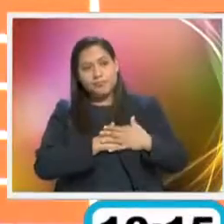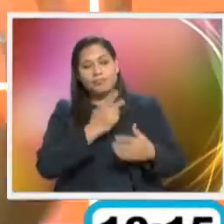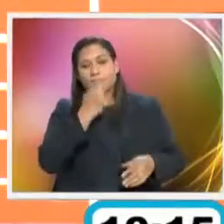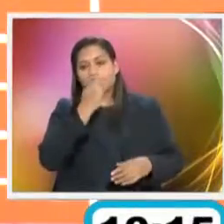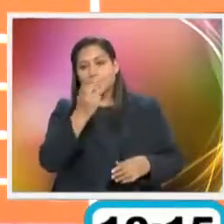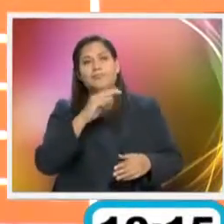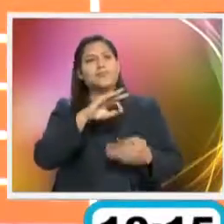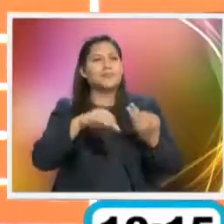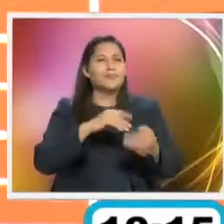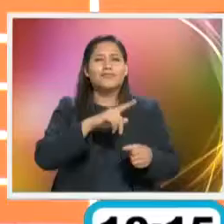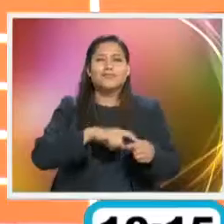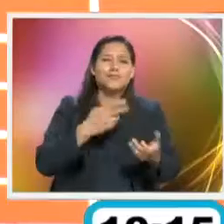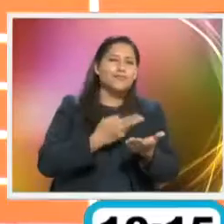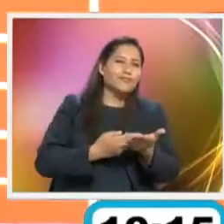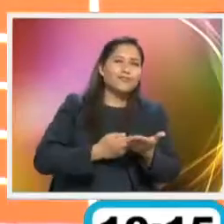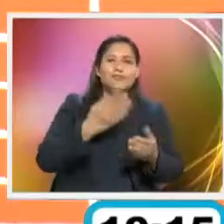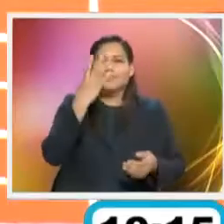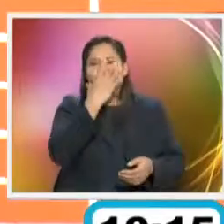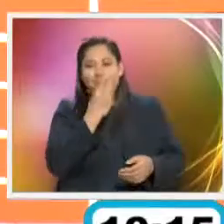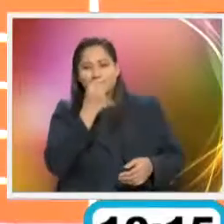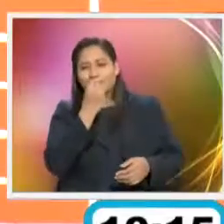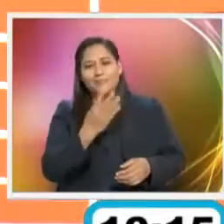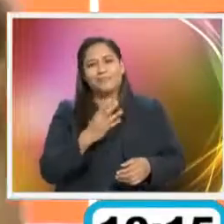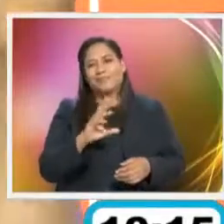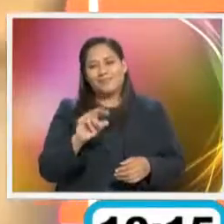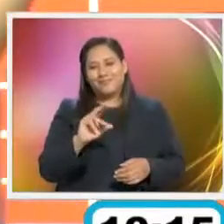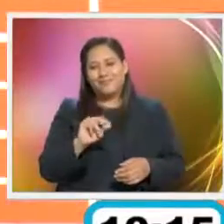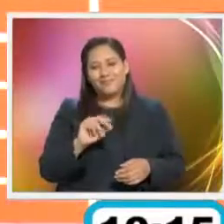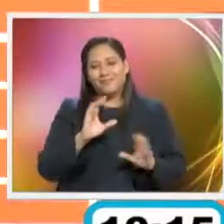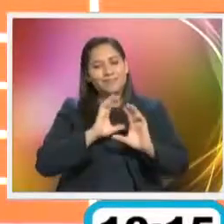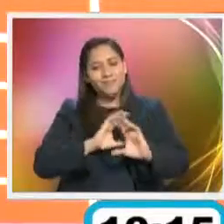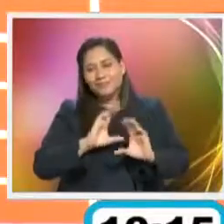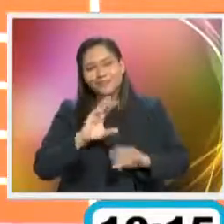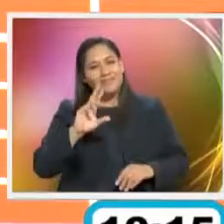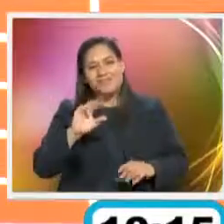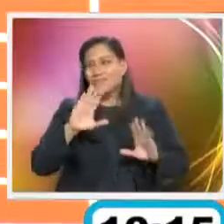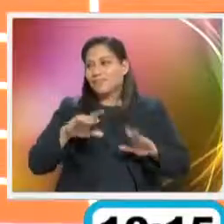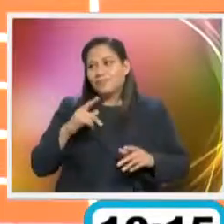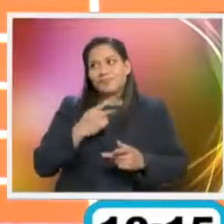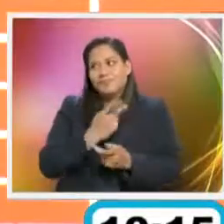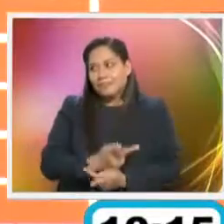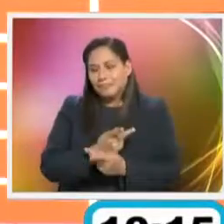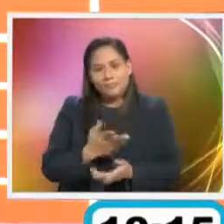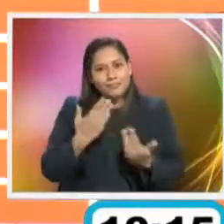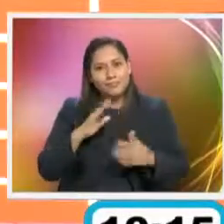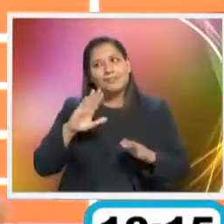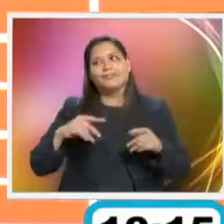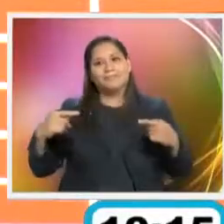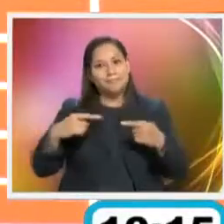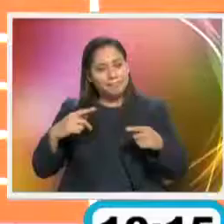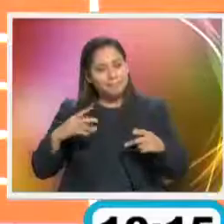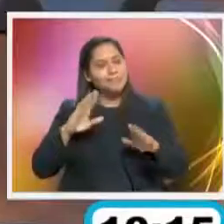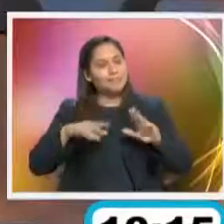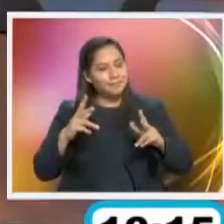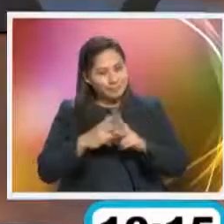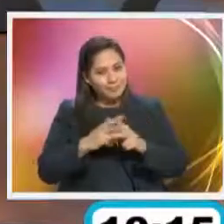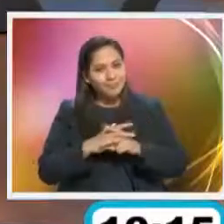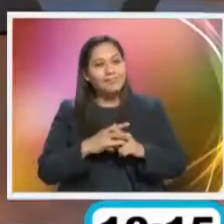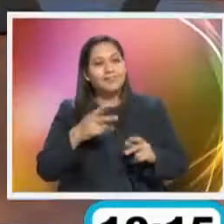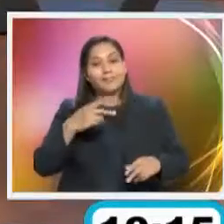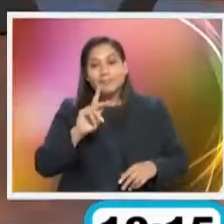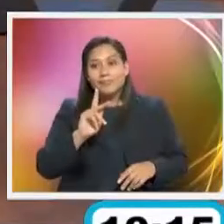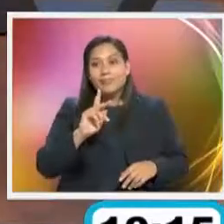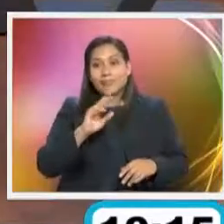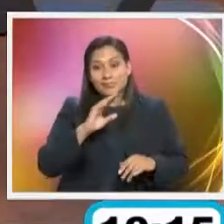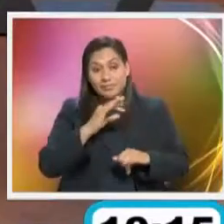es color de rosa y que todo es maravilloso. Y no, y esta canción habla como de no es cierto, a veces me desesperas. Ojalá fuera así, a veces nos peleamos, exacto. Pero al